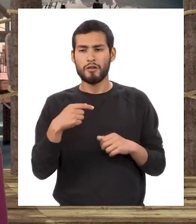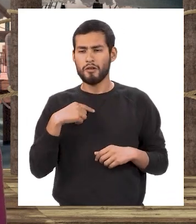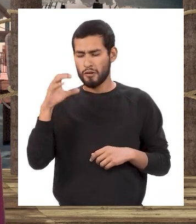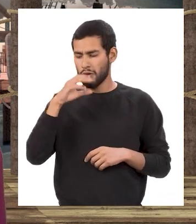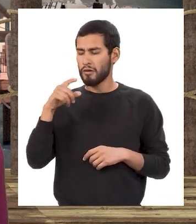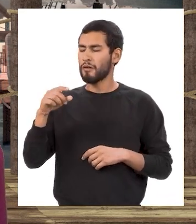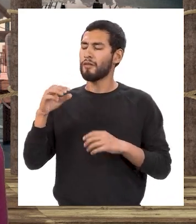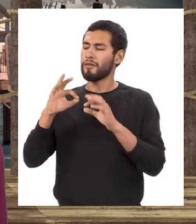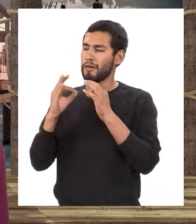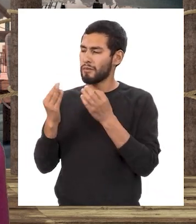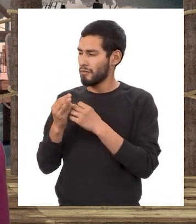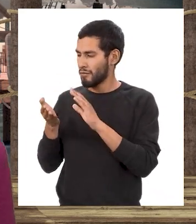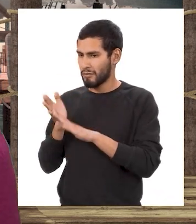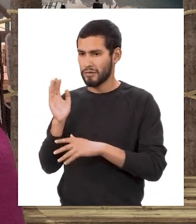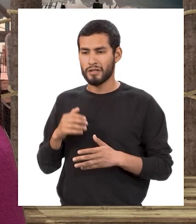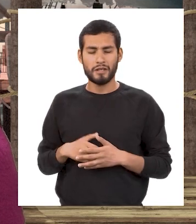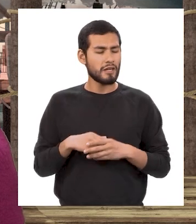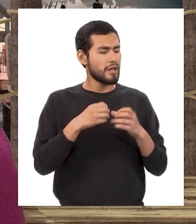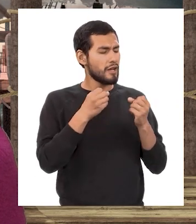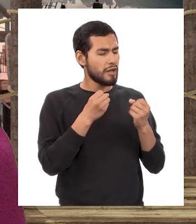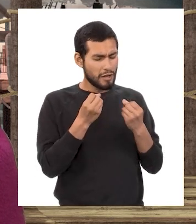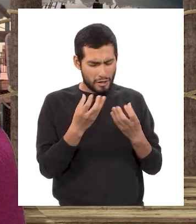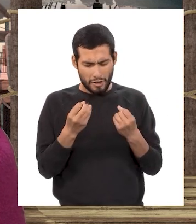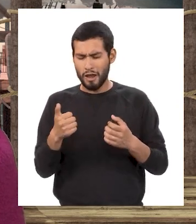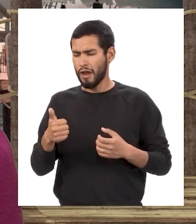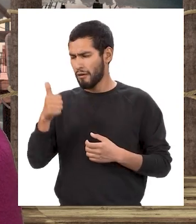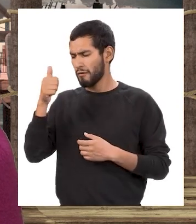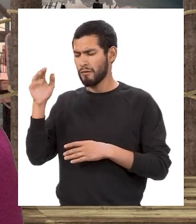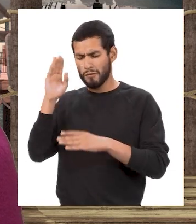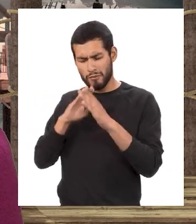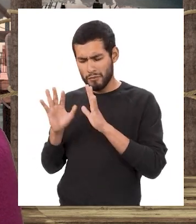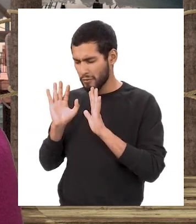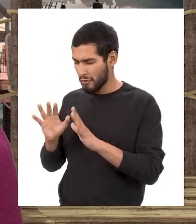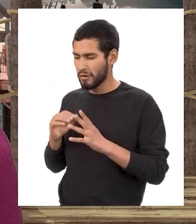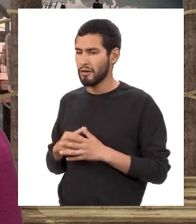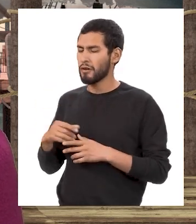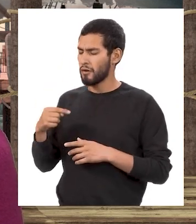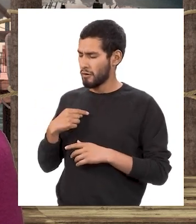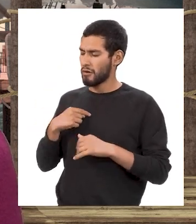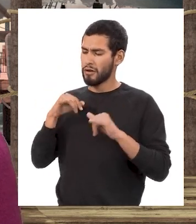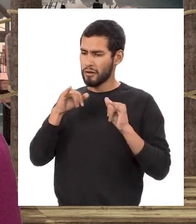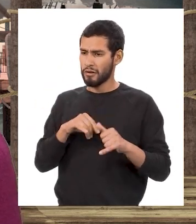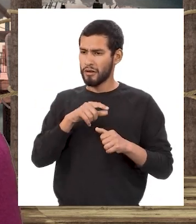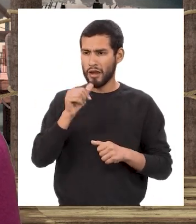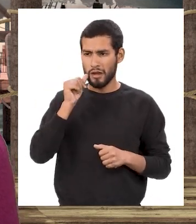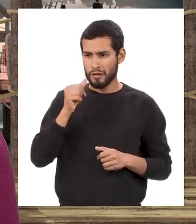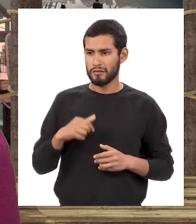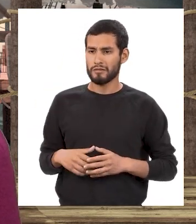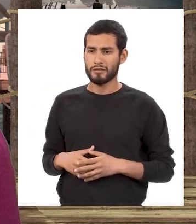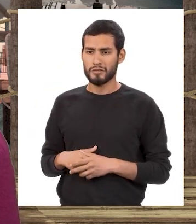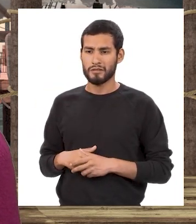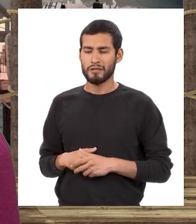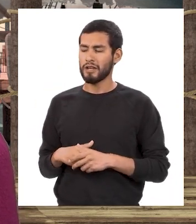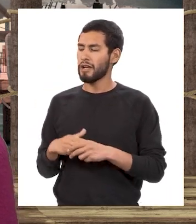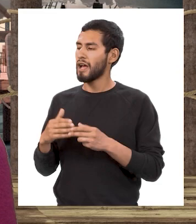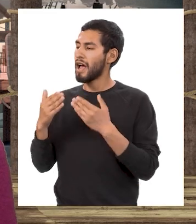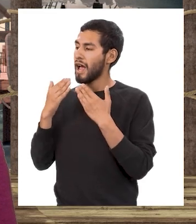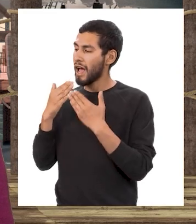Aouda. Voy a buscar a sus parientes. Está bien, jefe. No se preocupe por nada. Yo me quedaré con